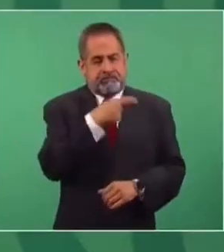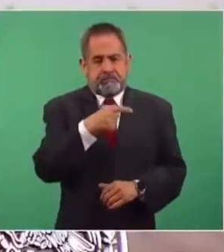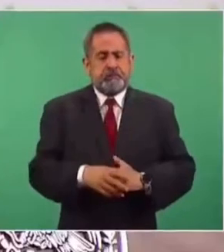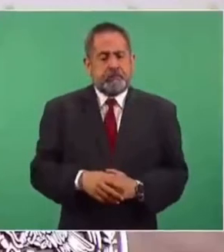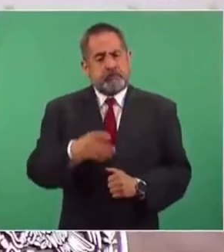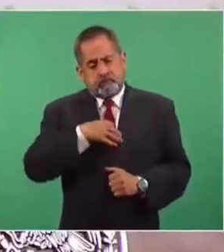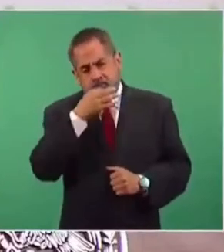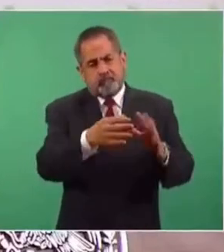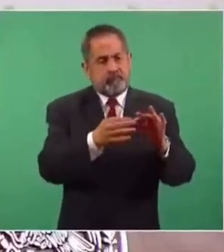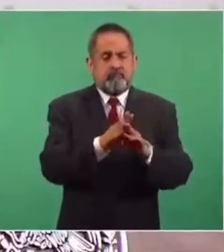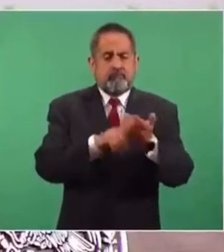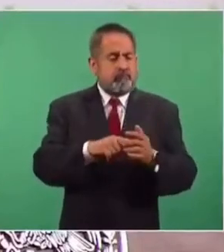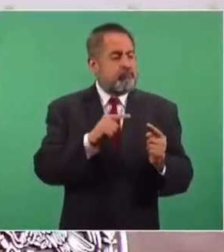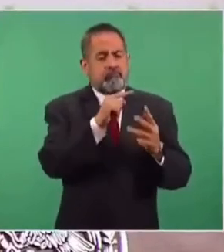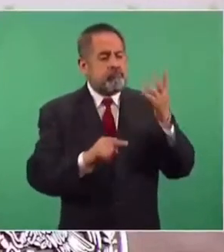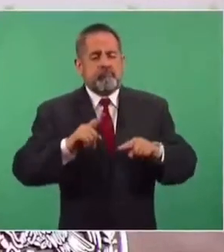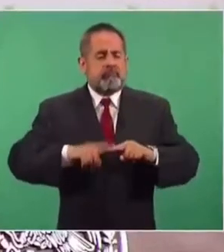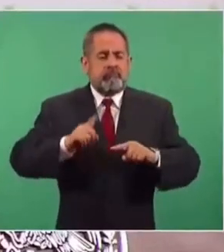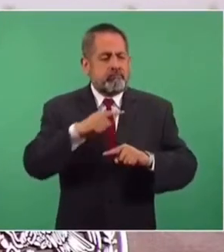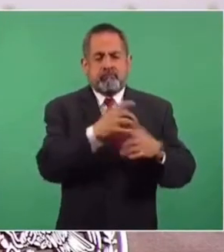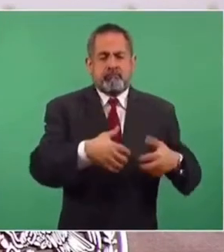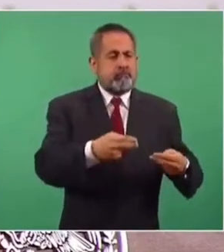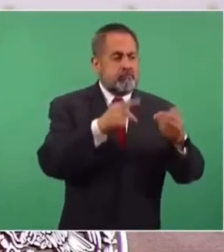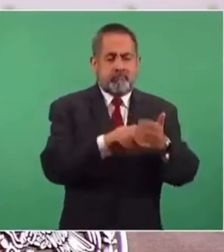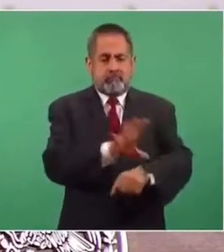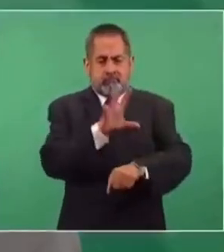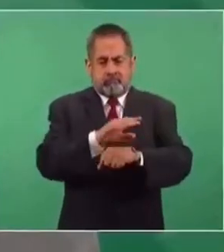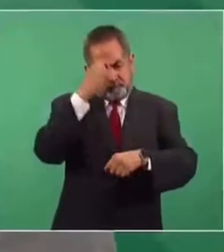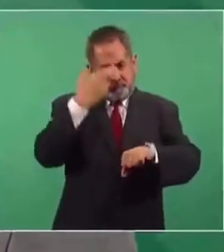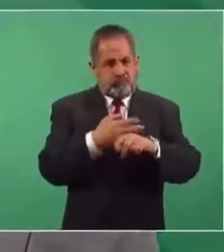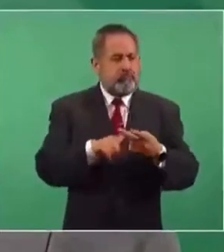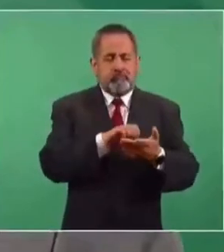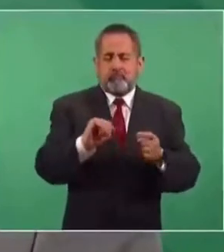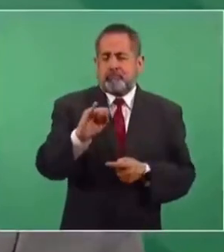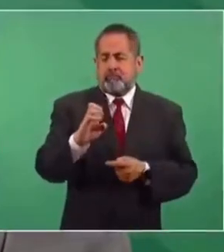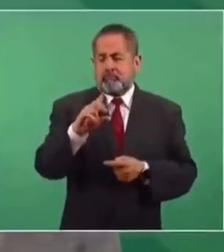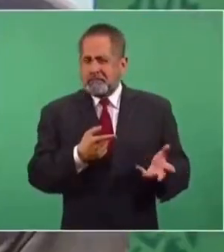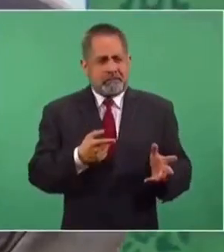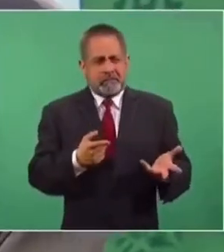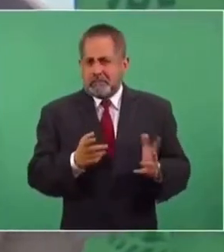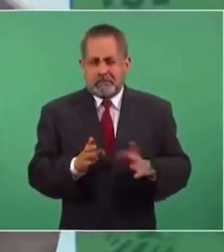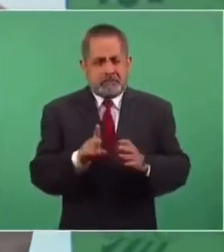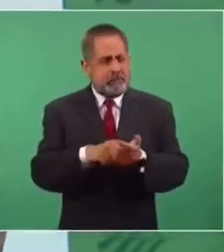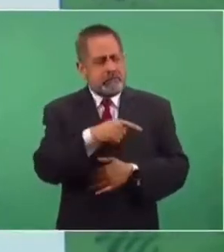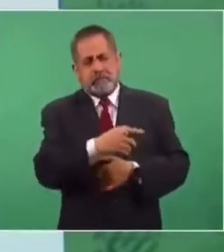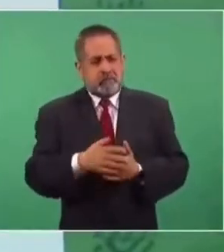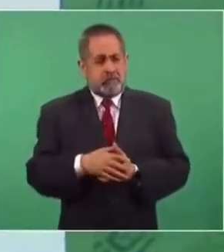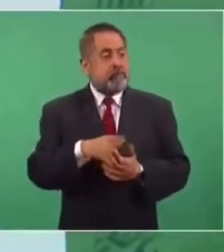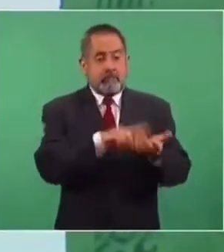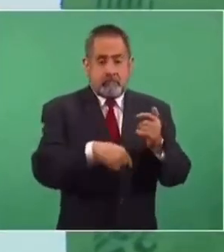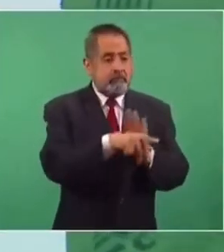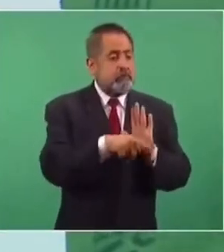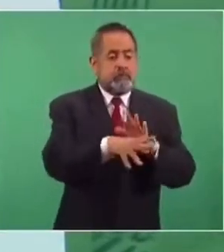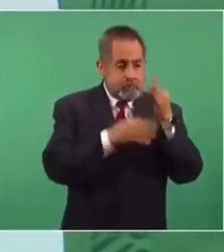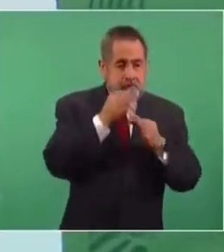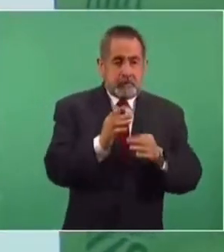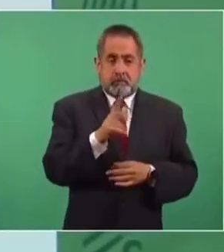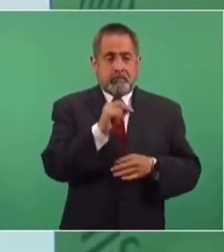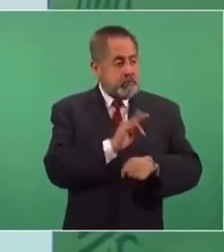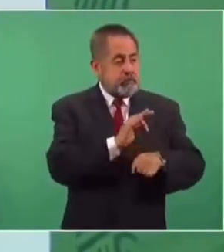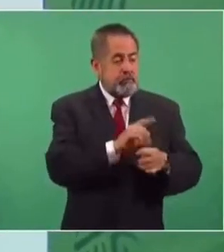Me refiero, entre otros actores, a empresas eléctricas extranjeras como Iberdrola, de España, que cuenta con el apoyo de la prensa